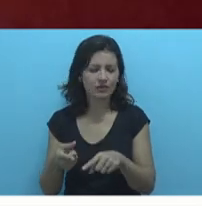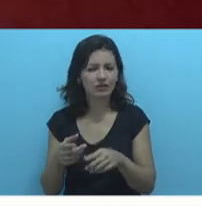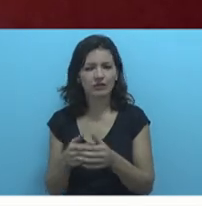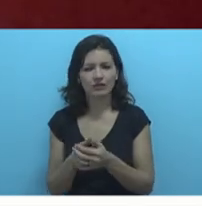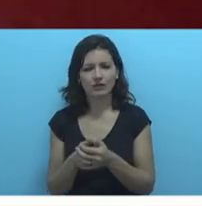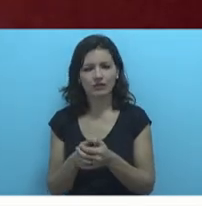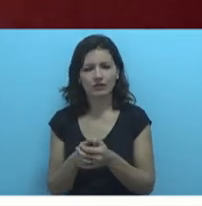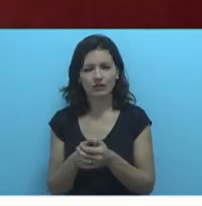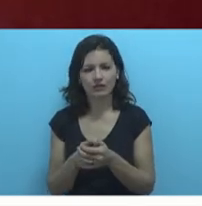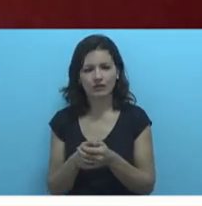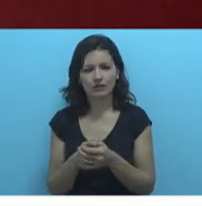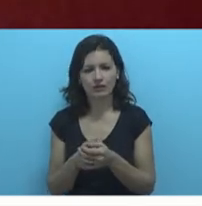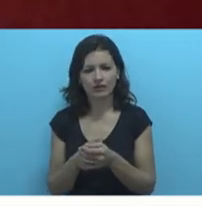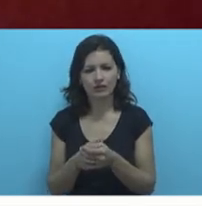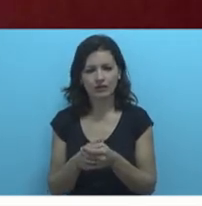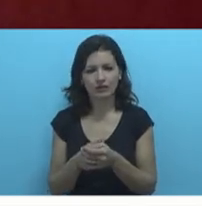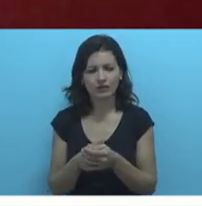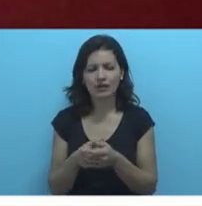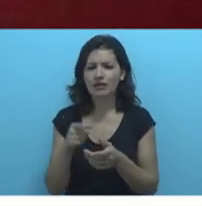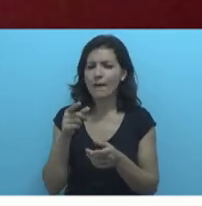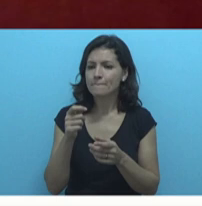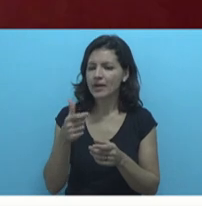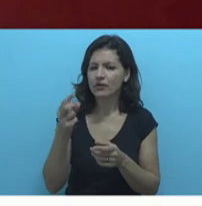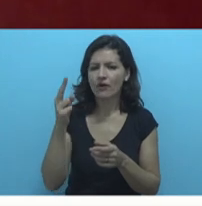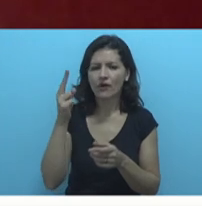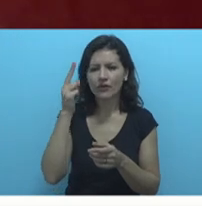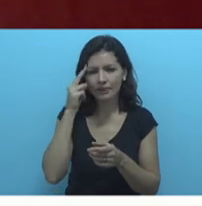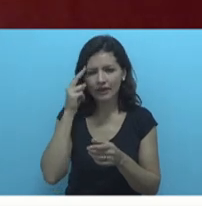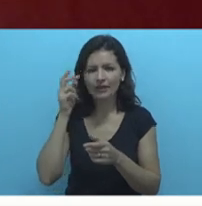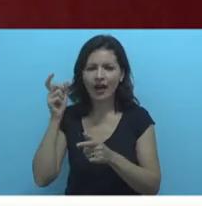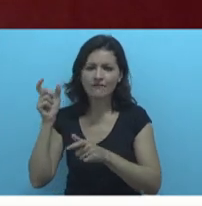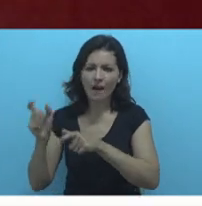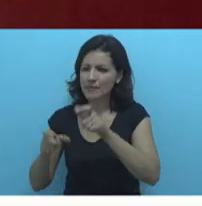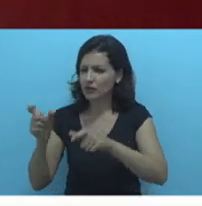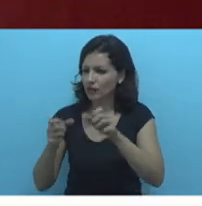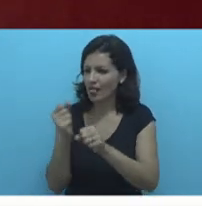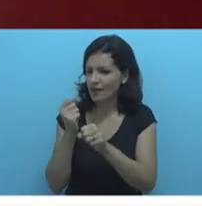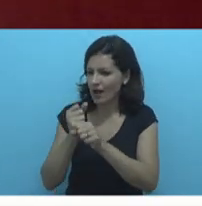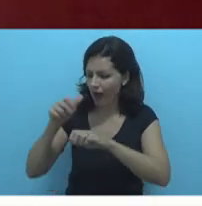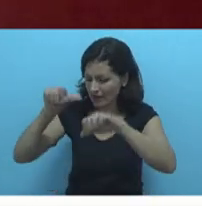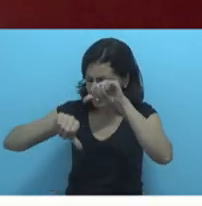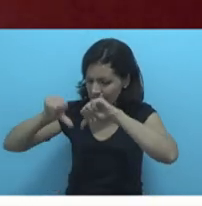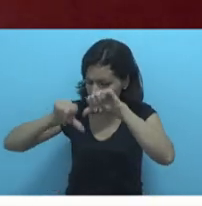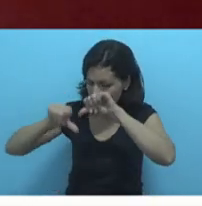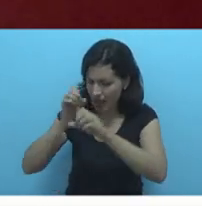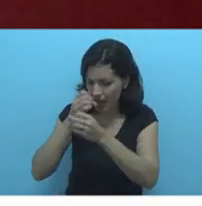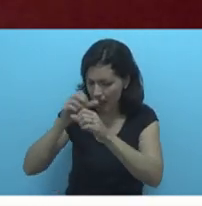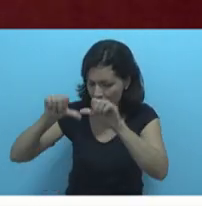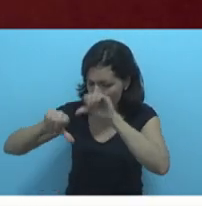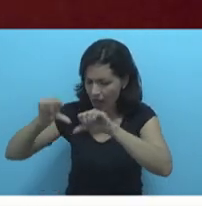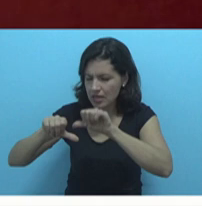los claustros, que hacía ciencia, que hacía tecnología, no sentía una competencia por estas personas. Cada vez